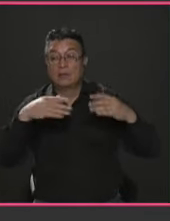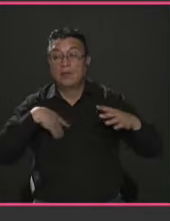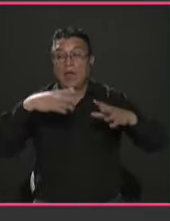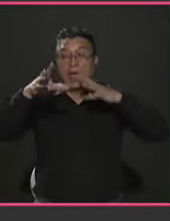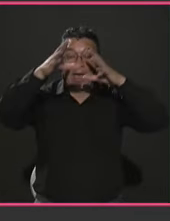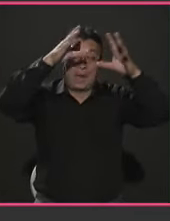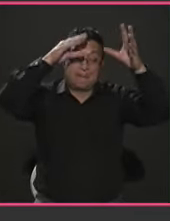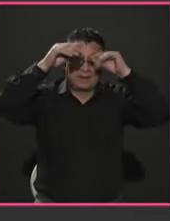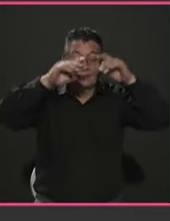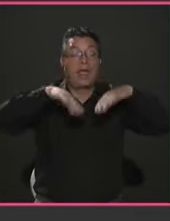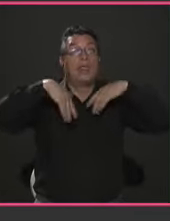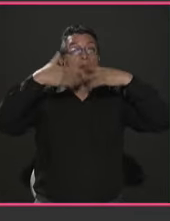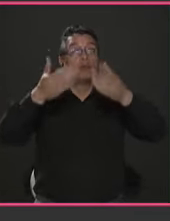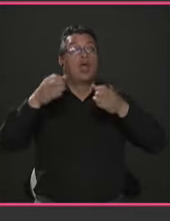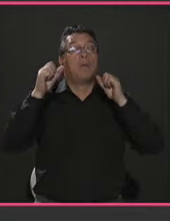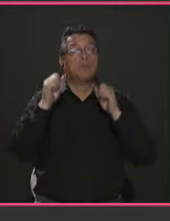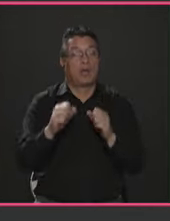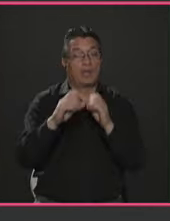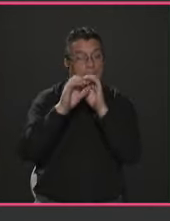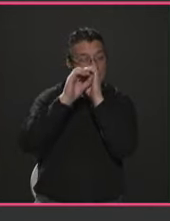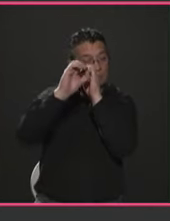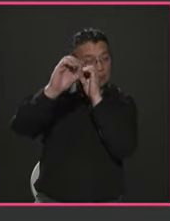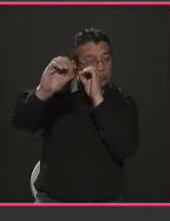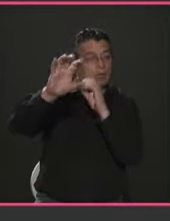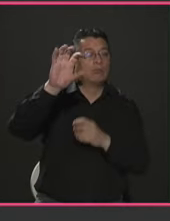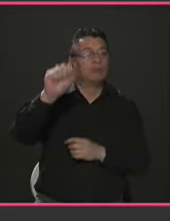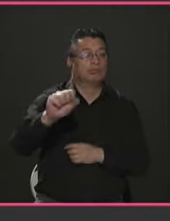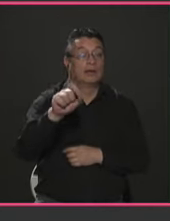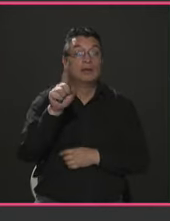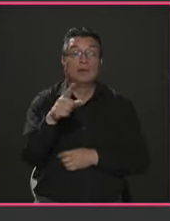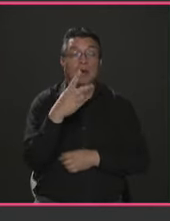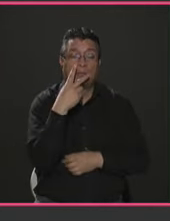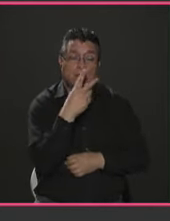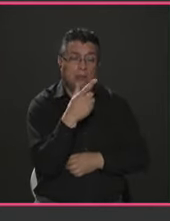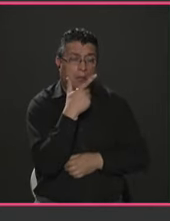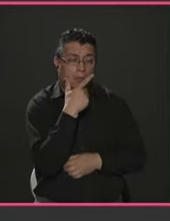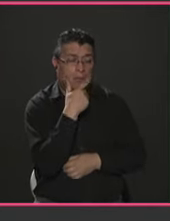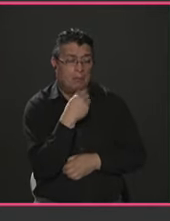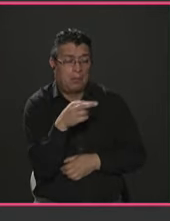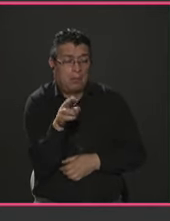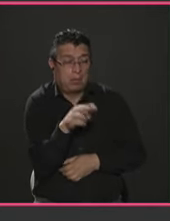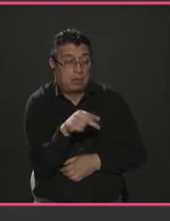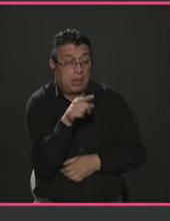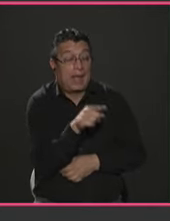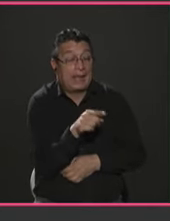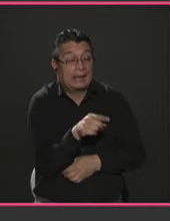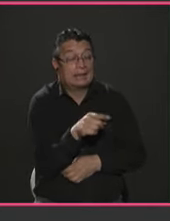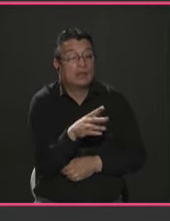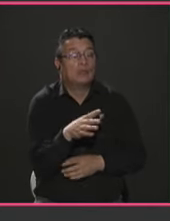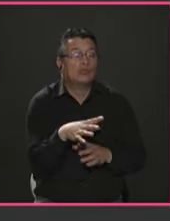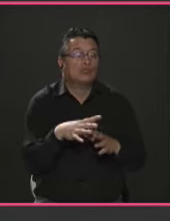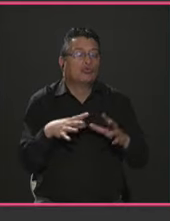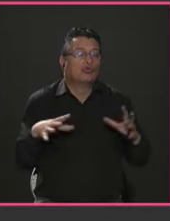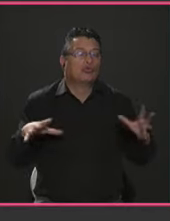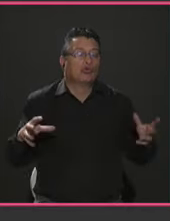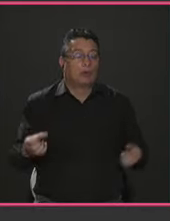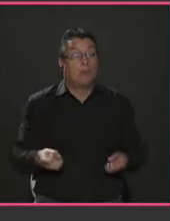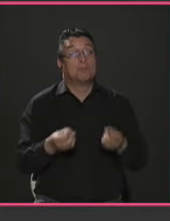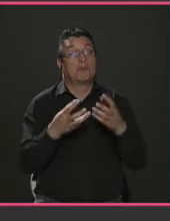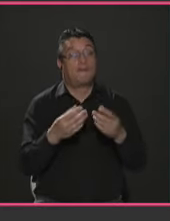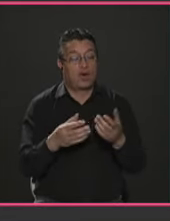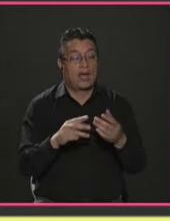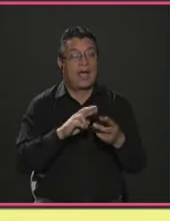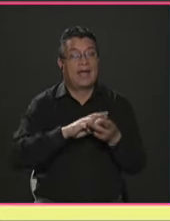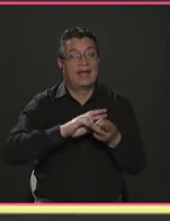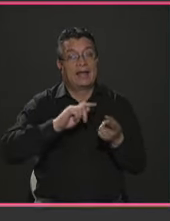experiencia y luego soy capaz de predecir ese mecanismo que parece tan simple trivial es lo que ha causado la gran Revolución tecnológica que